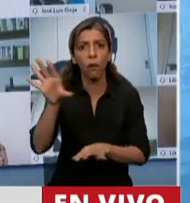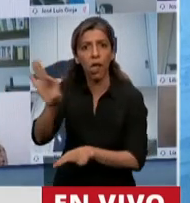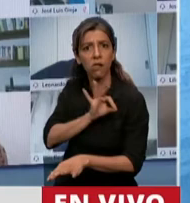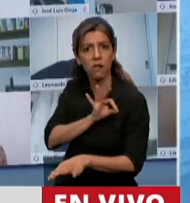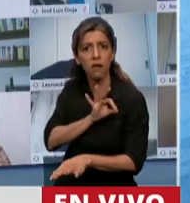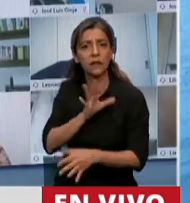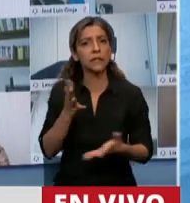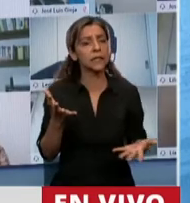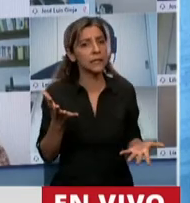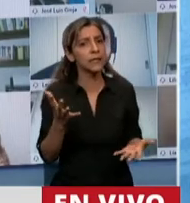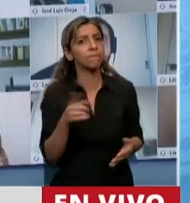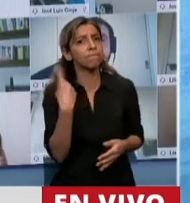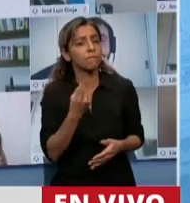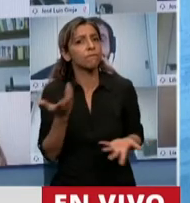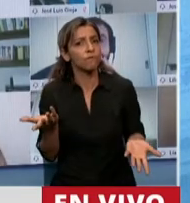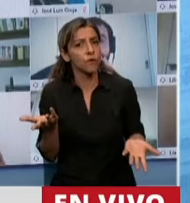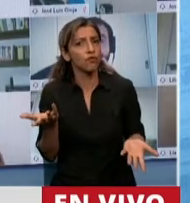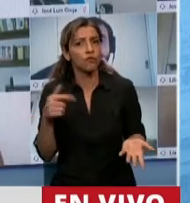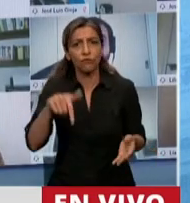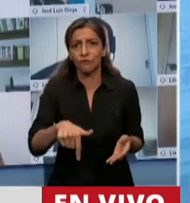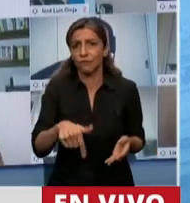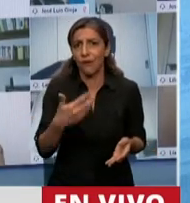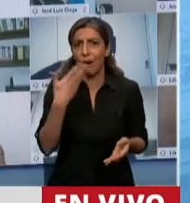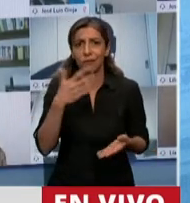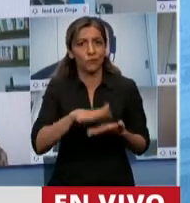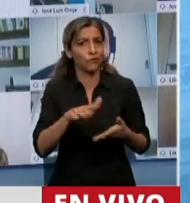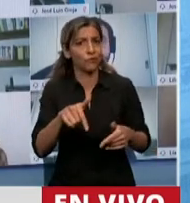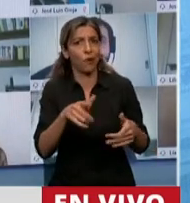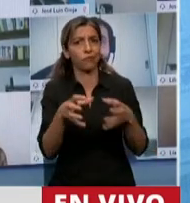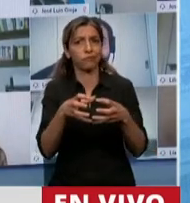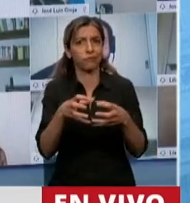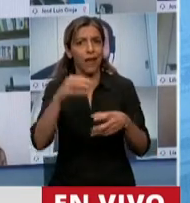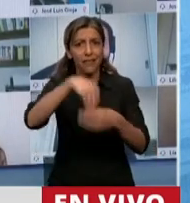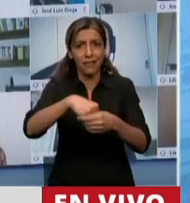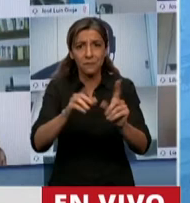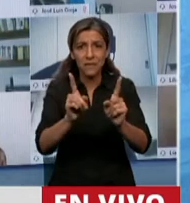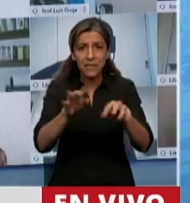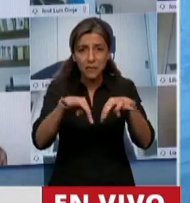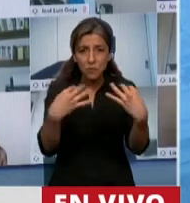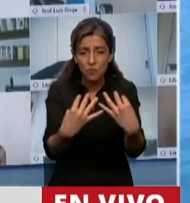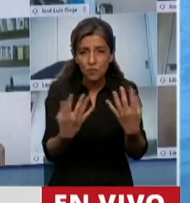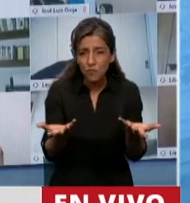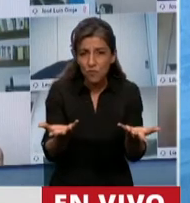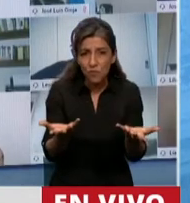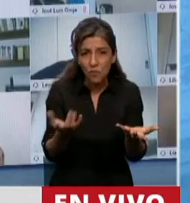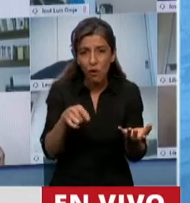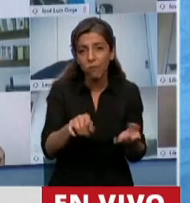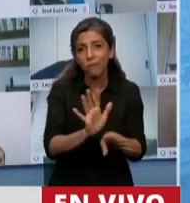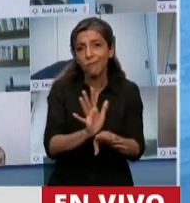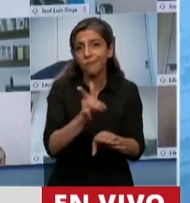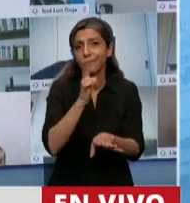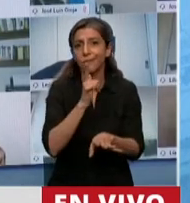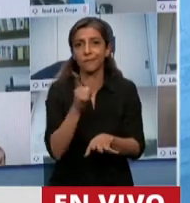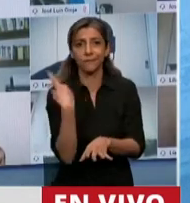el recinto. Y realmente esto es una irresponsabilidad porque ha